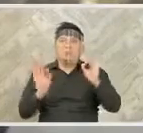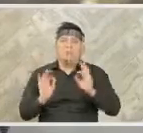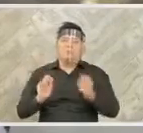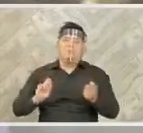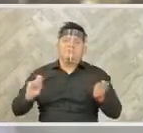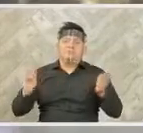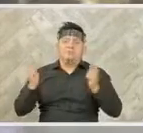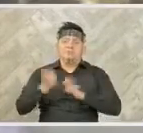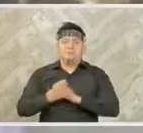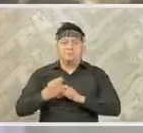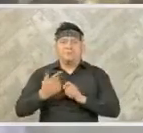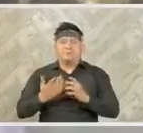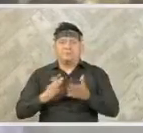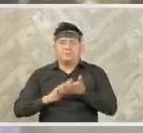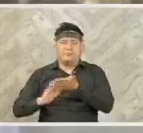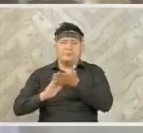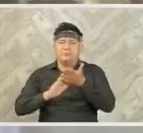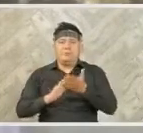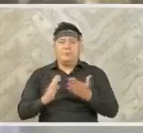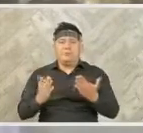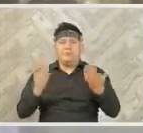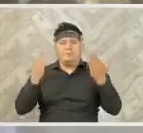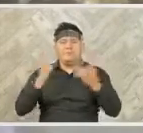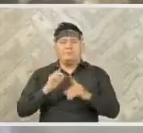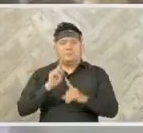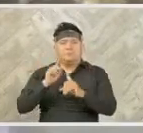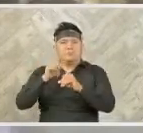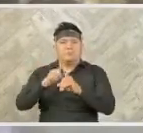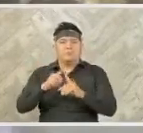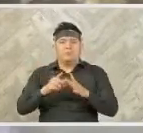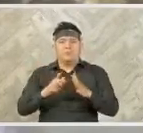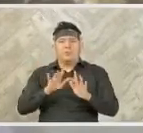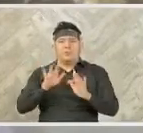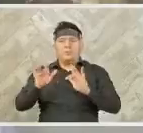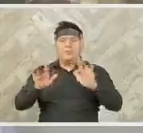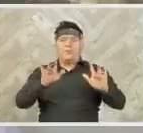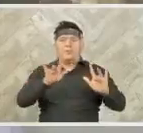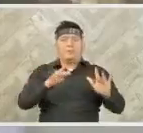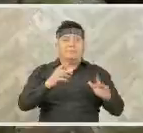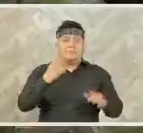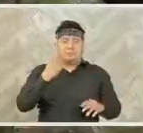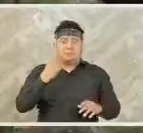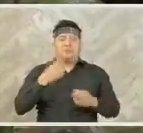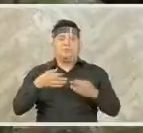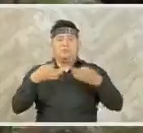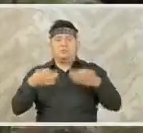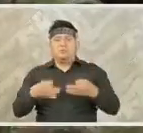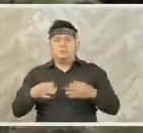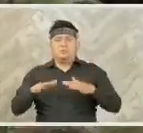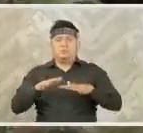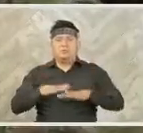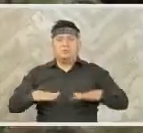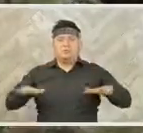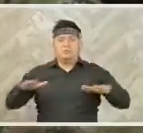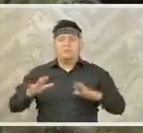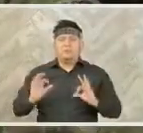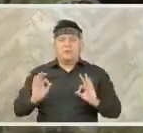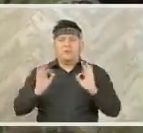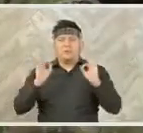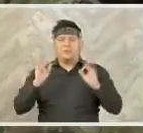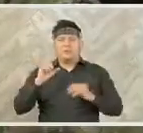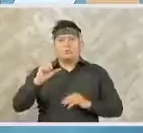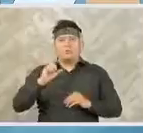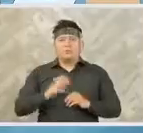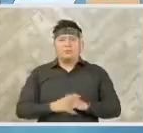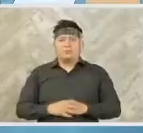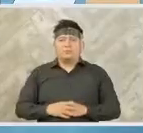transformar, los cuales hay que empezar a cambiar, y esa es una de las apuestas en esas intervenciones que serán contundentes en los territorios de alta complejidad de San José de Cúcuta.